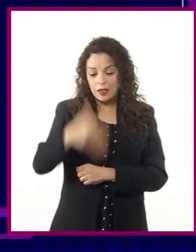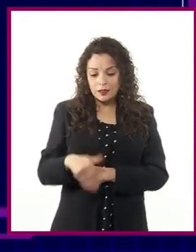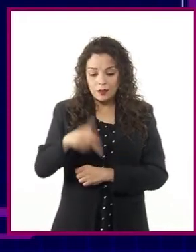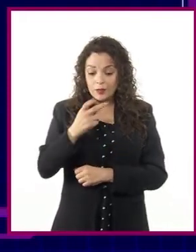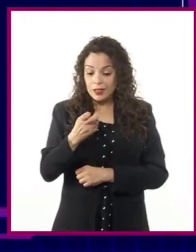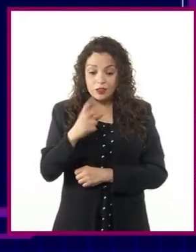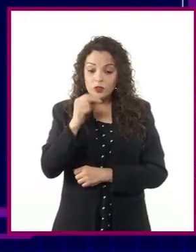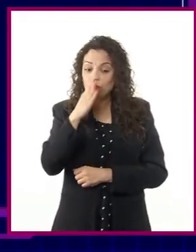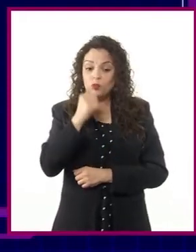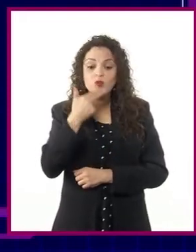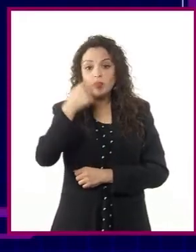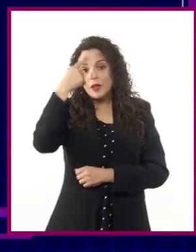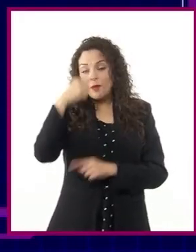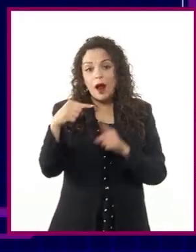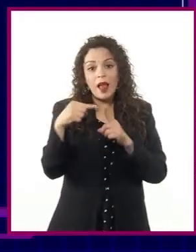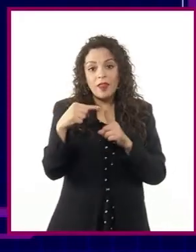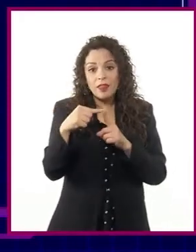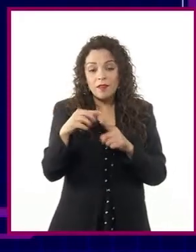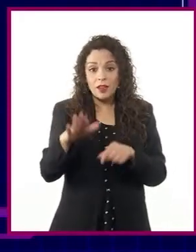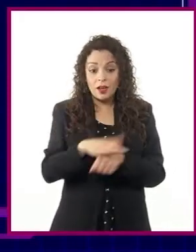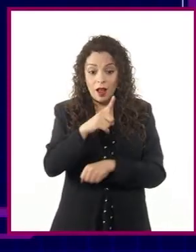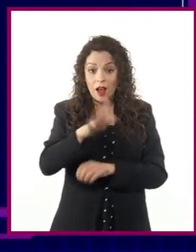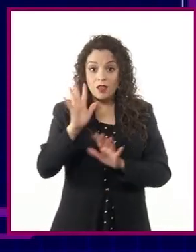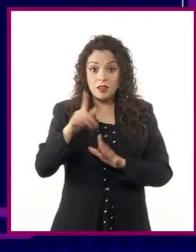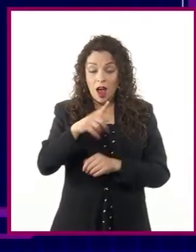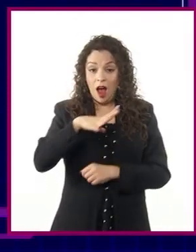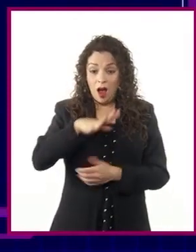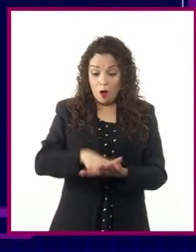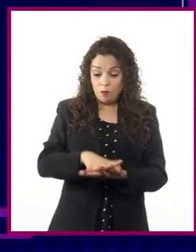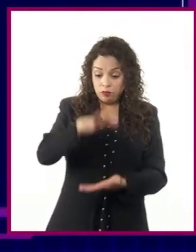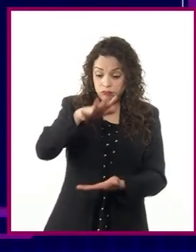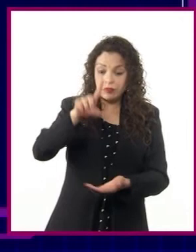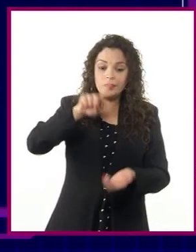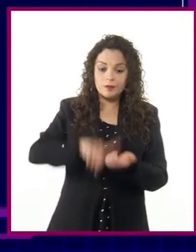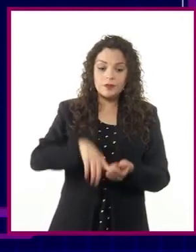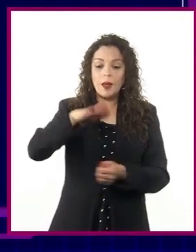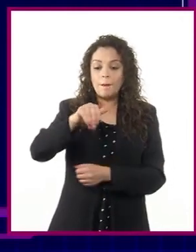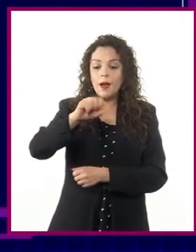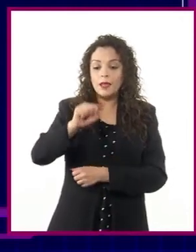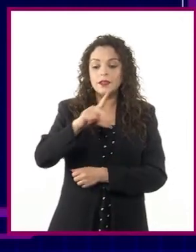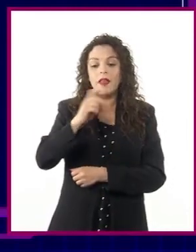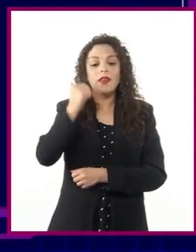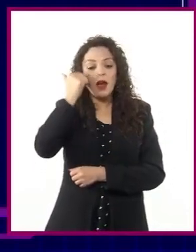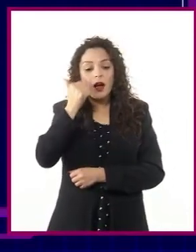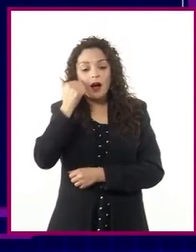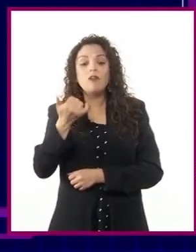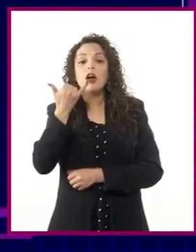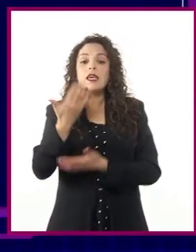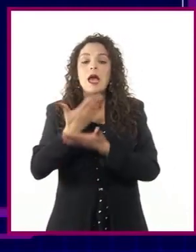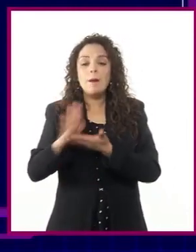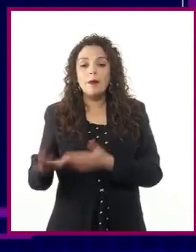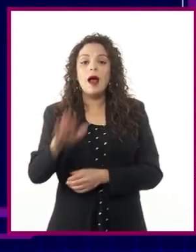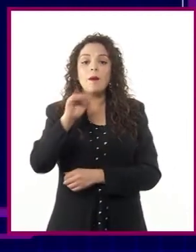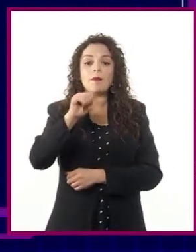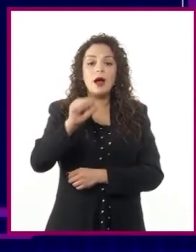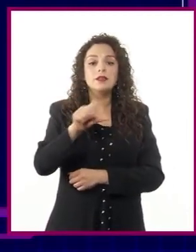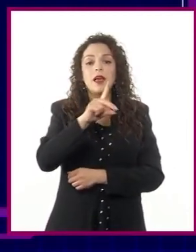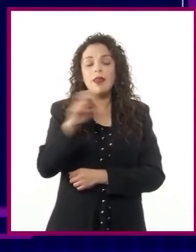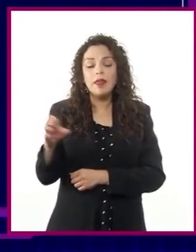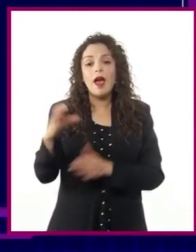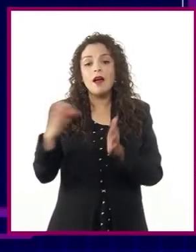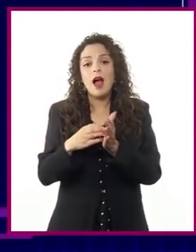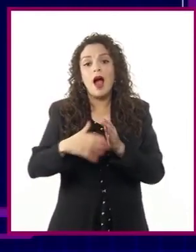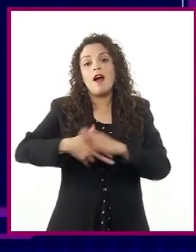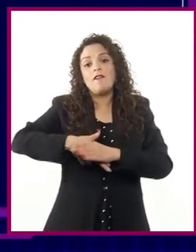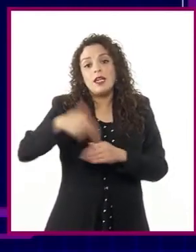la división, ya que la caja llena es la masa del jabón más la masa de la caja vacía. Es por ello que se debe